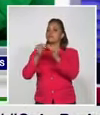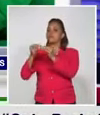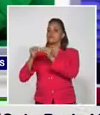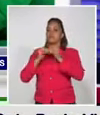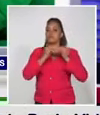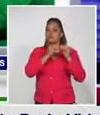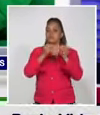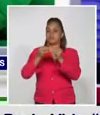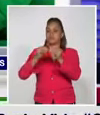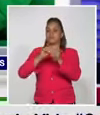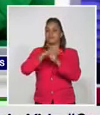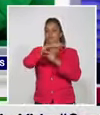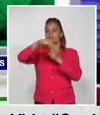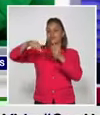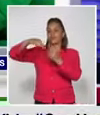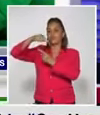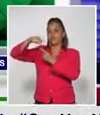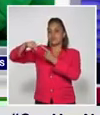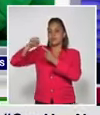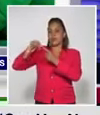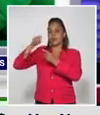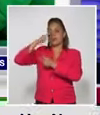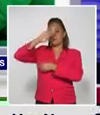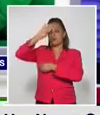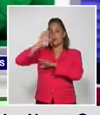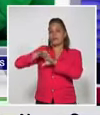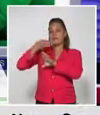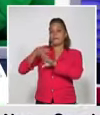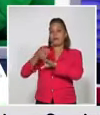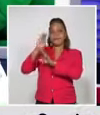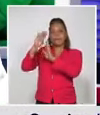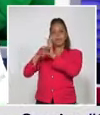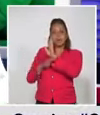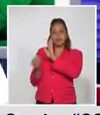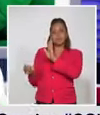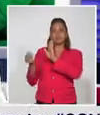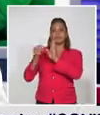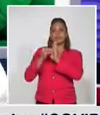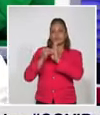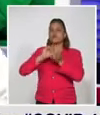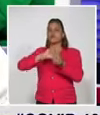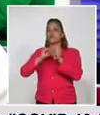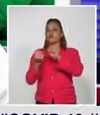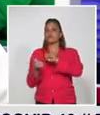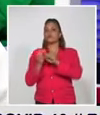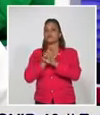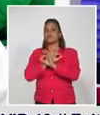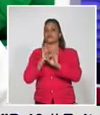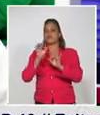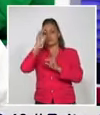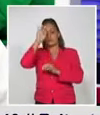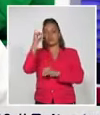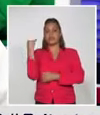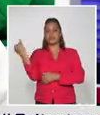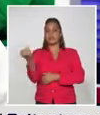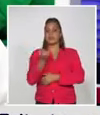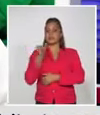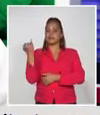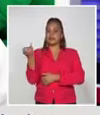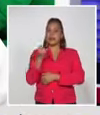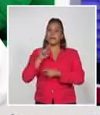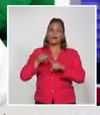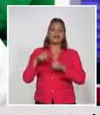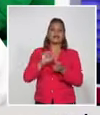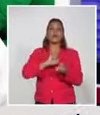en nuestro país después de las medidas que se adoptaron por Control Sanitario Internacional para la